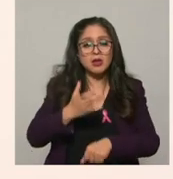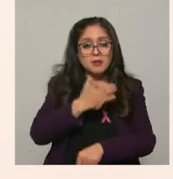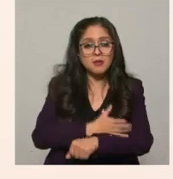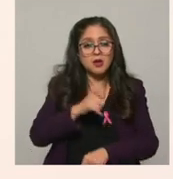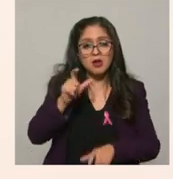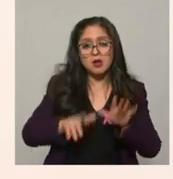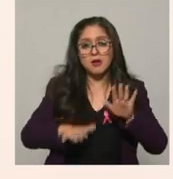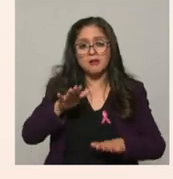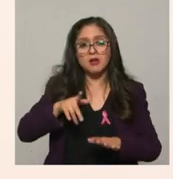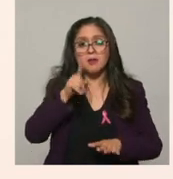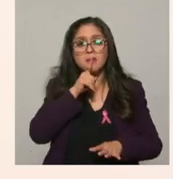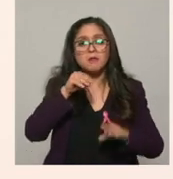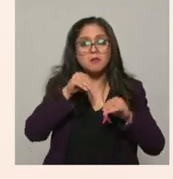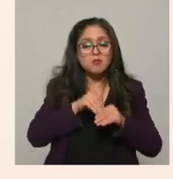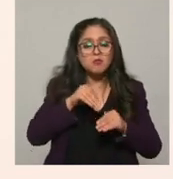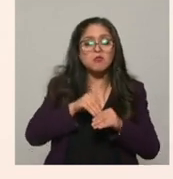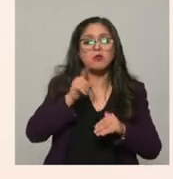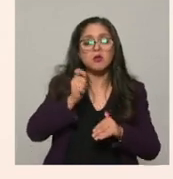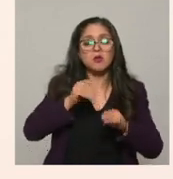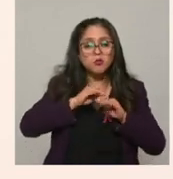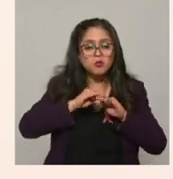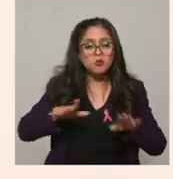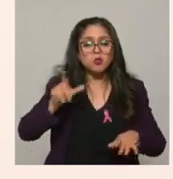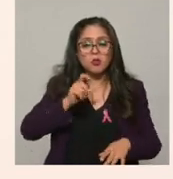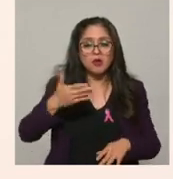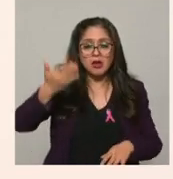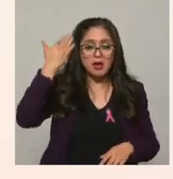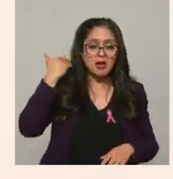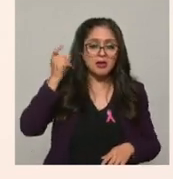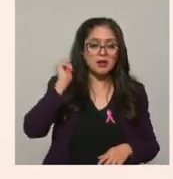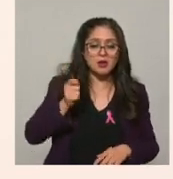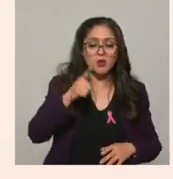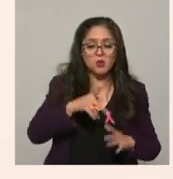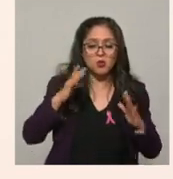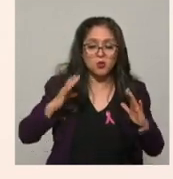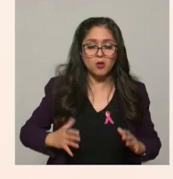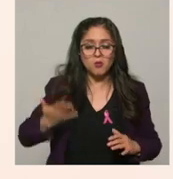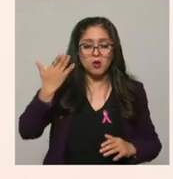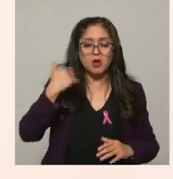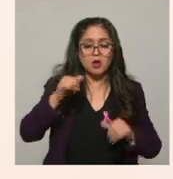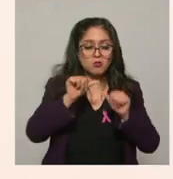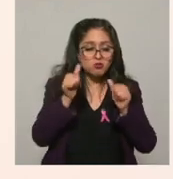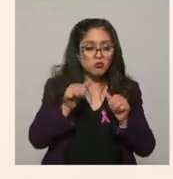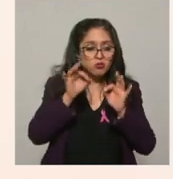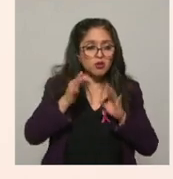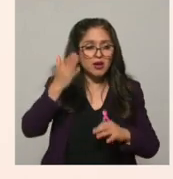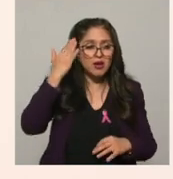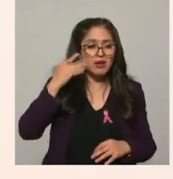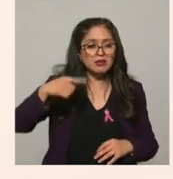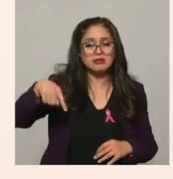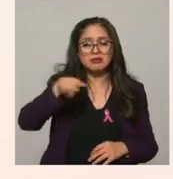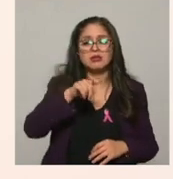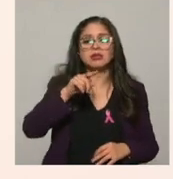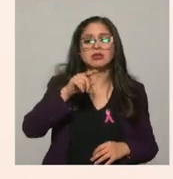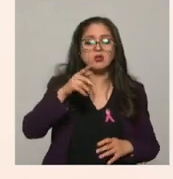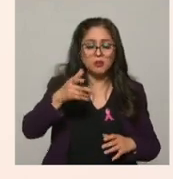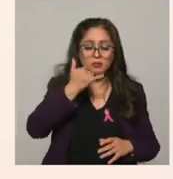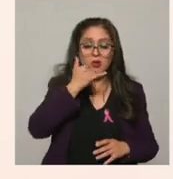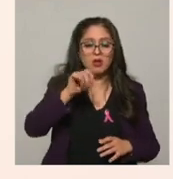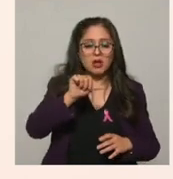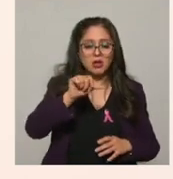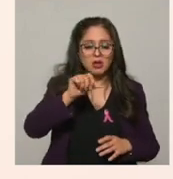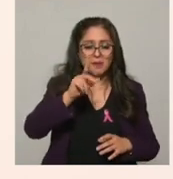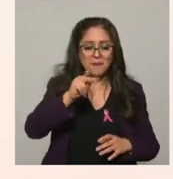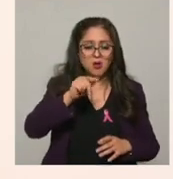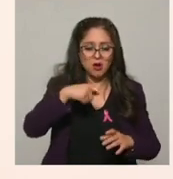omisión lo vamos a estar haciendo público, como lo dije cuando yo tuve el cuerpo de Paola en Insurgentes, lo grité a los 4 vientos y lo vuelvo